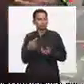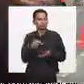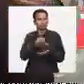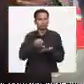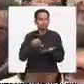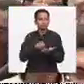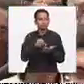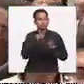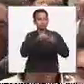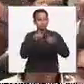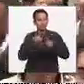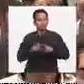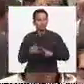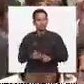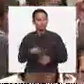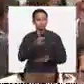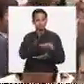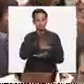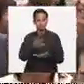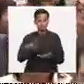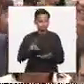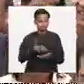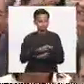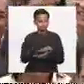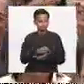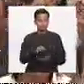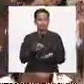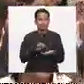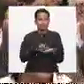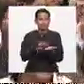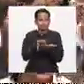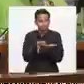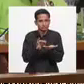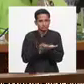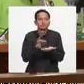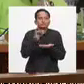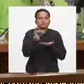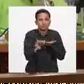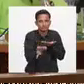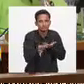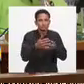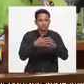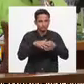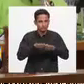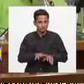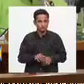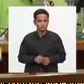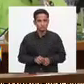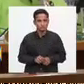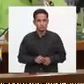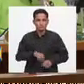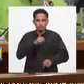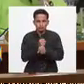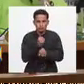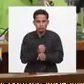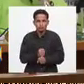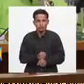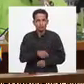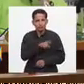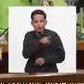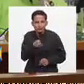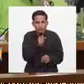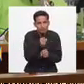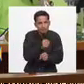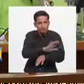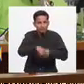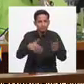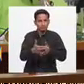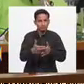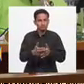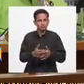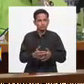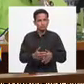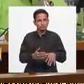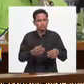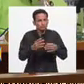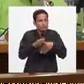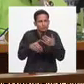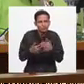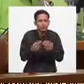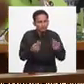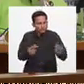sus diferentes ciudades cantones y parroquias vamos a dar un salto vamos a generar empleo vamos a incorporar